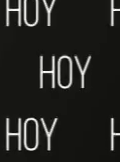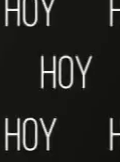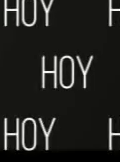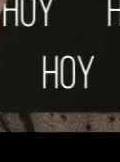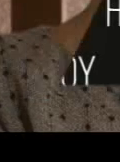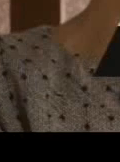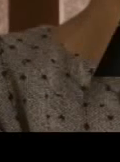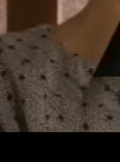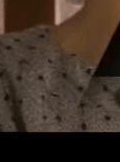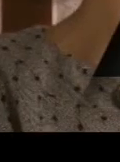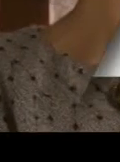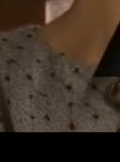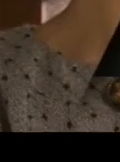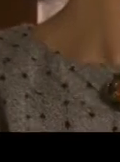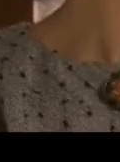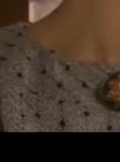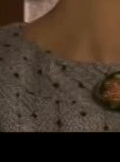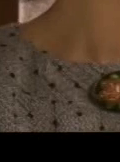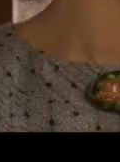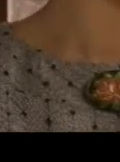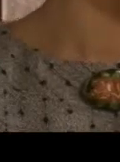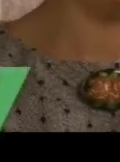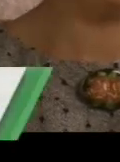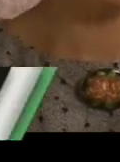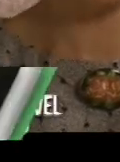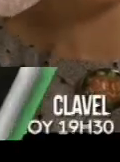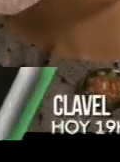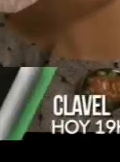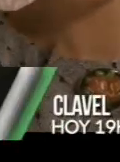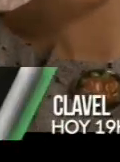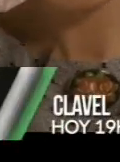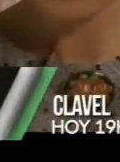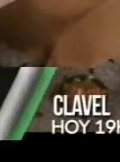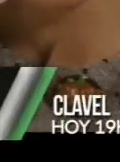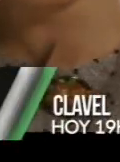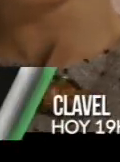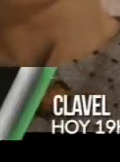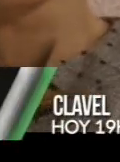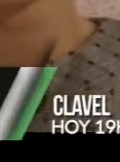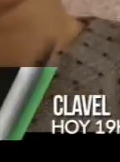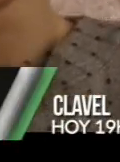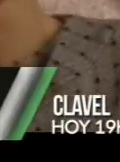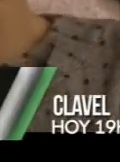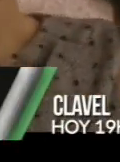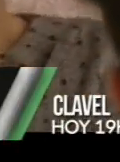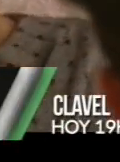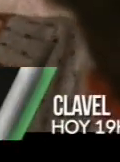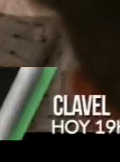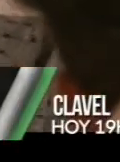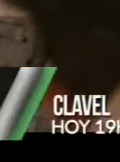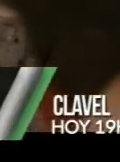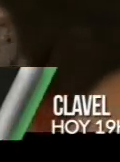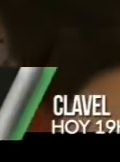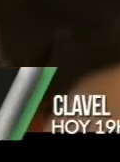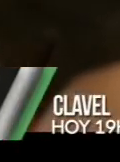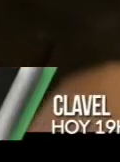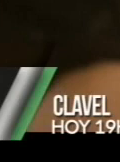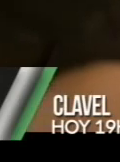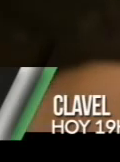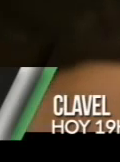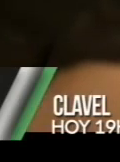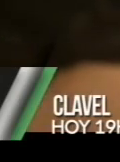www.sociedaddelectores.com. Hoy, Itoko no se esperaba esta noticia. ¿Dices que quieres casarte con